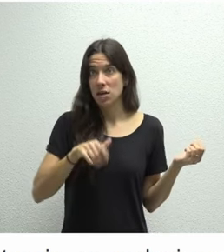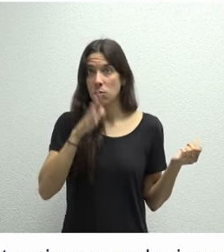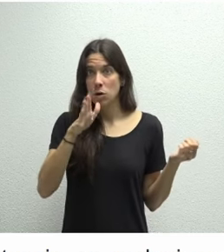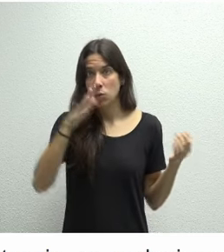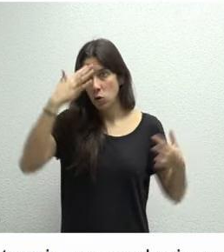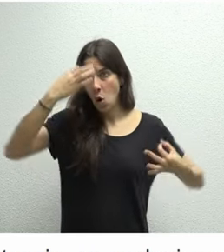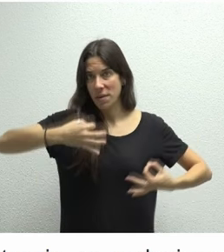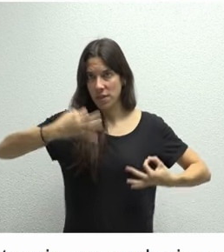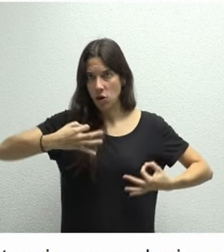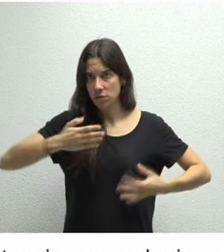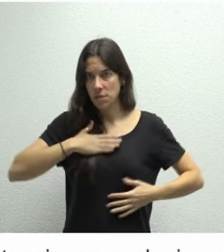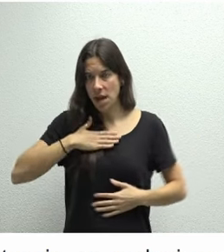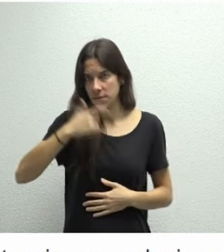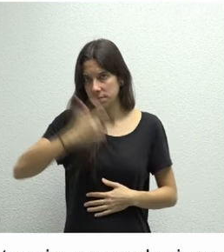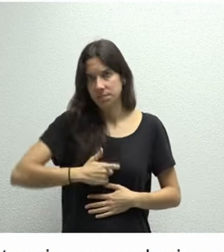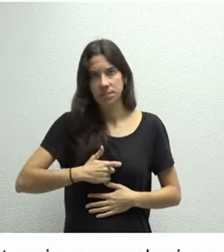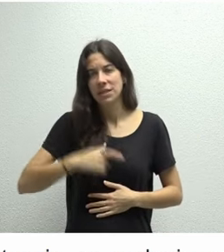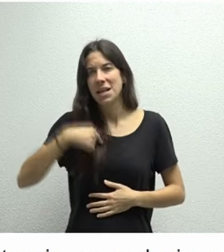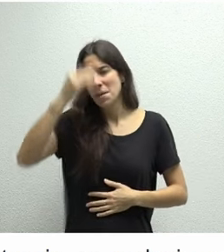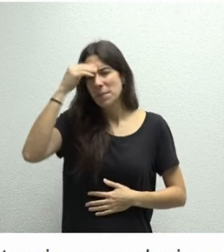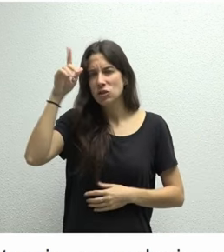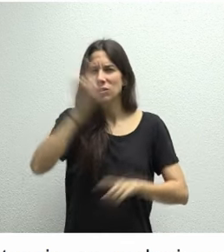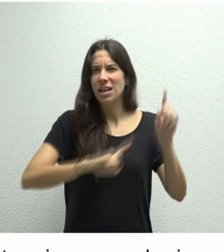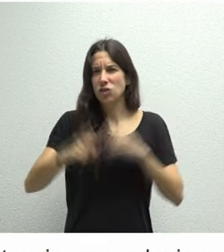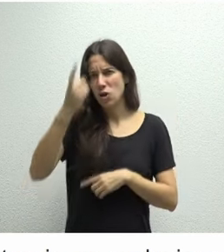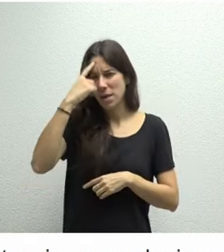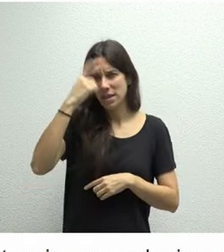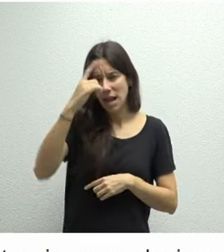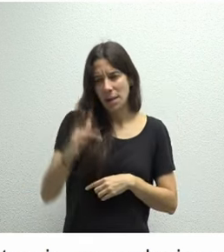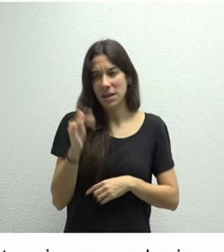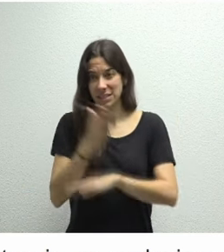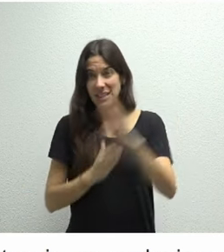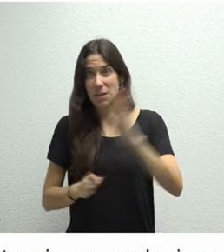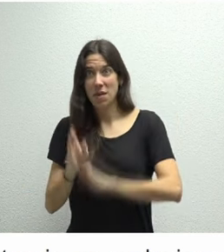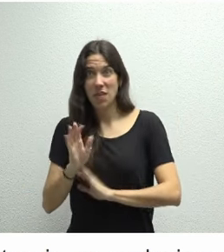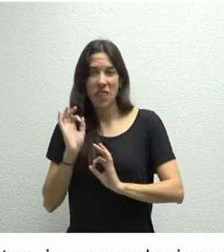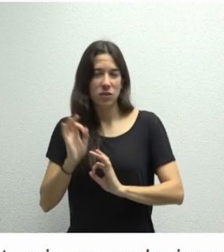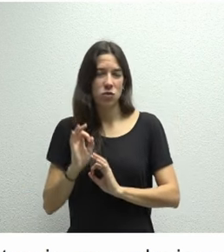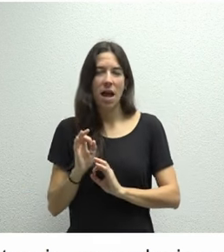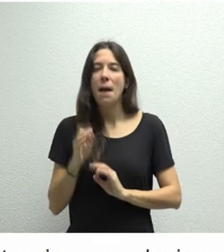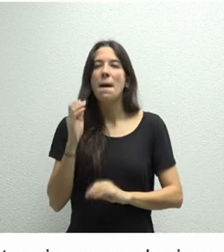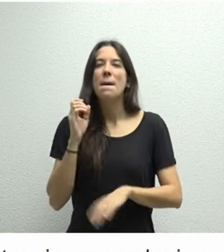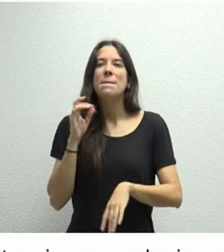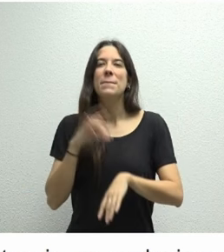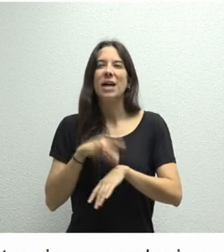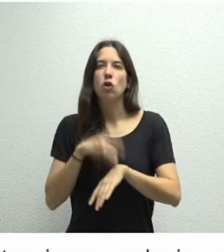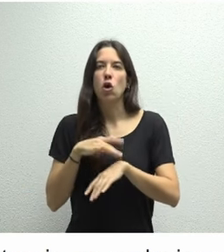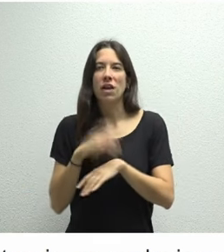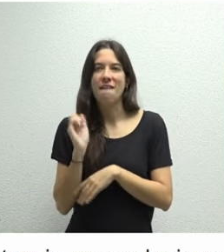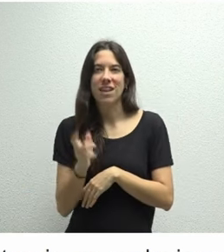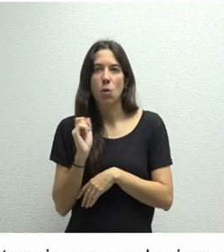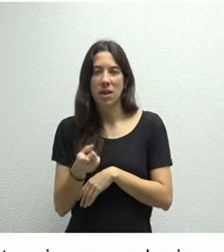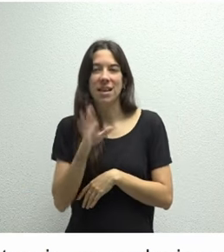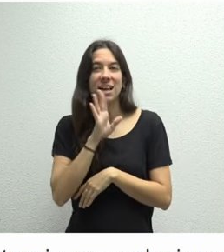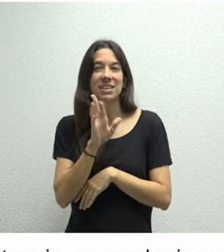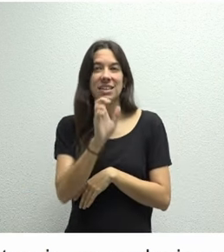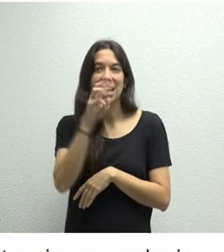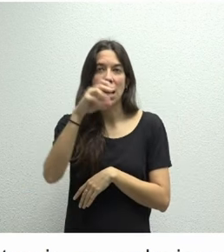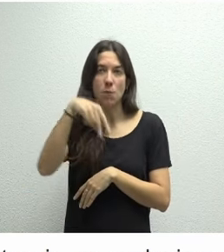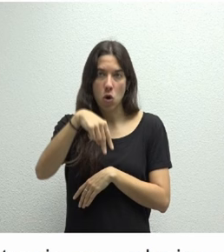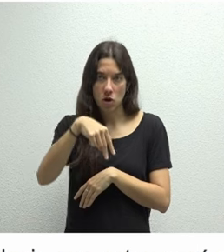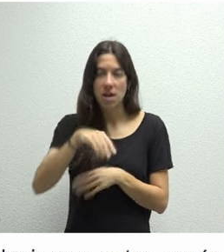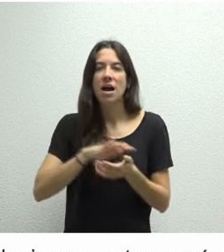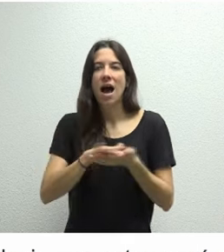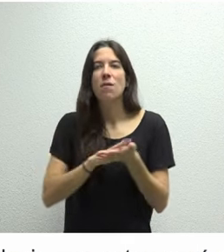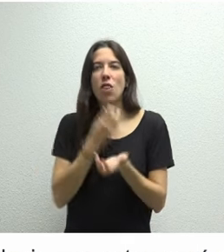creo que el trastorno mental y la y la en la discapacidad es una patología frecuente Ramón ha hablado de datos hablan del